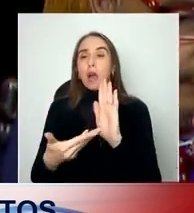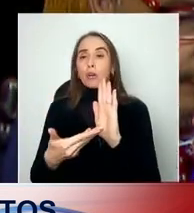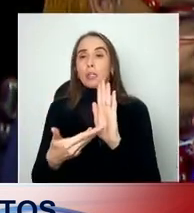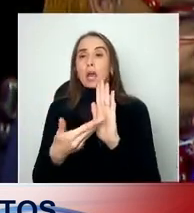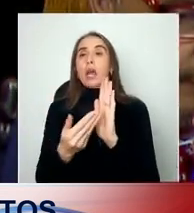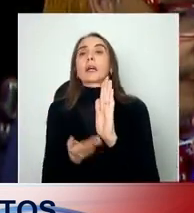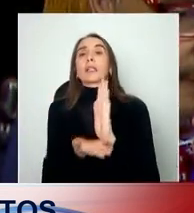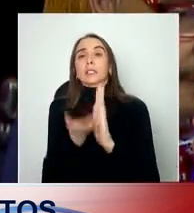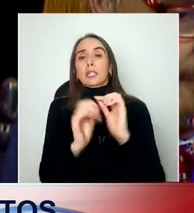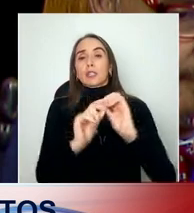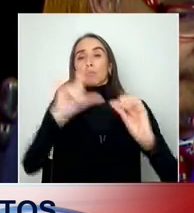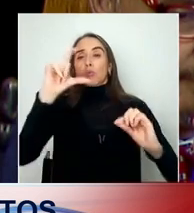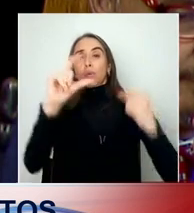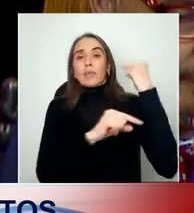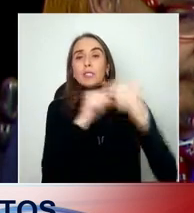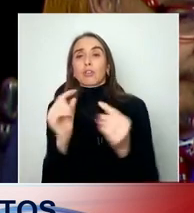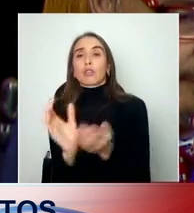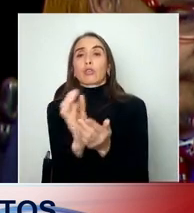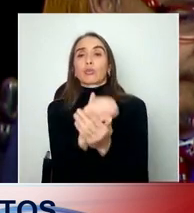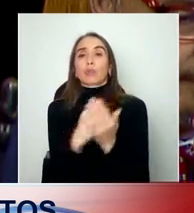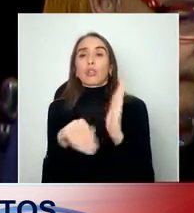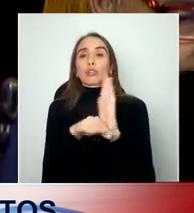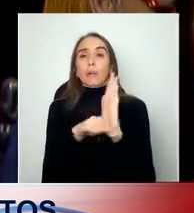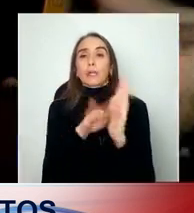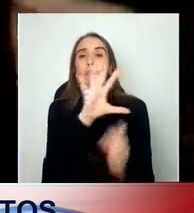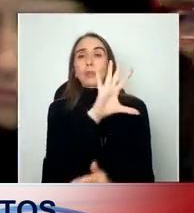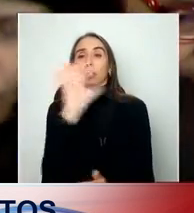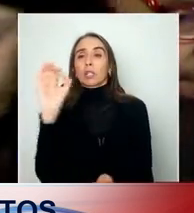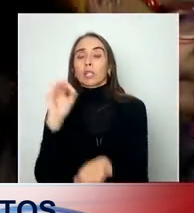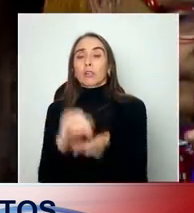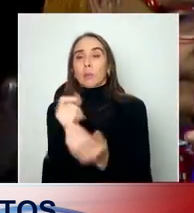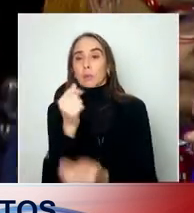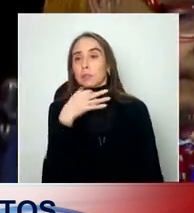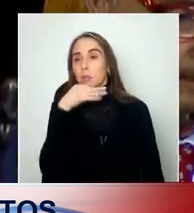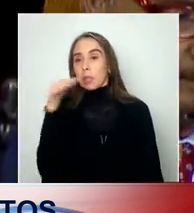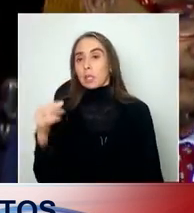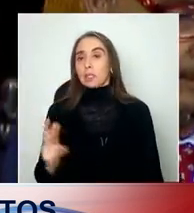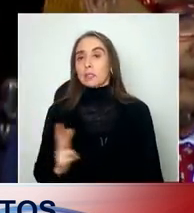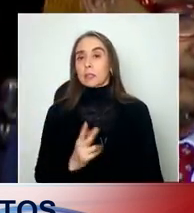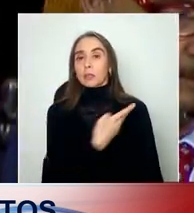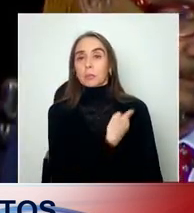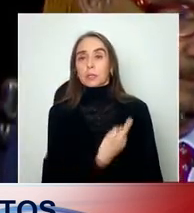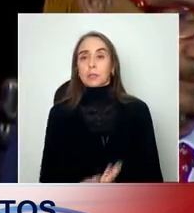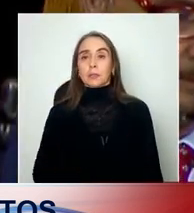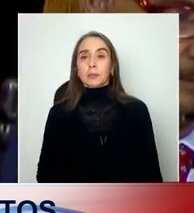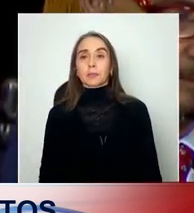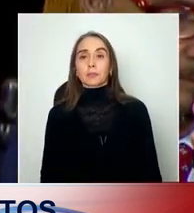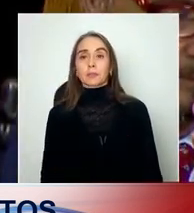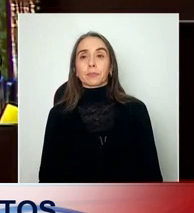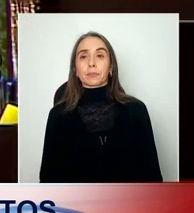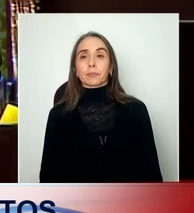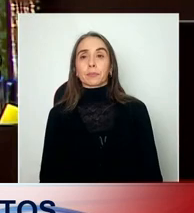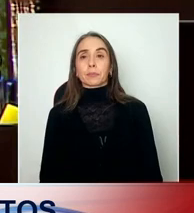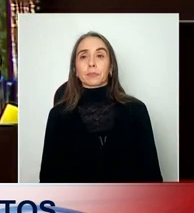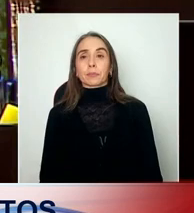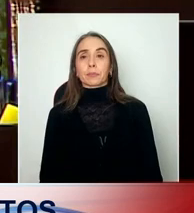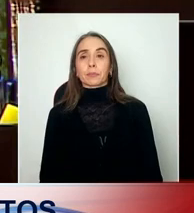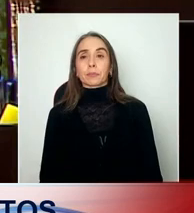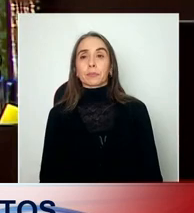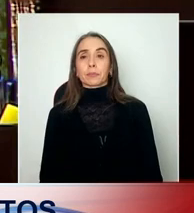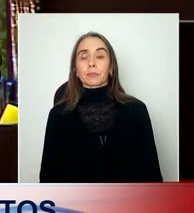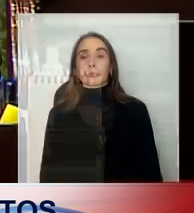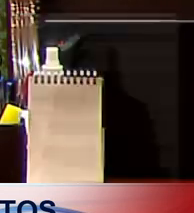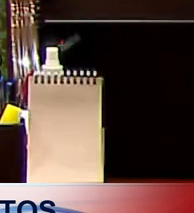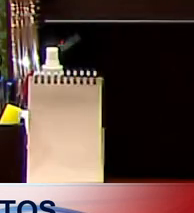instrumento en caso de que se cumplan dos condiciones el primero cuando el nivel del empleo formal entendido como la tasa de